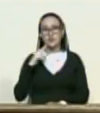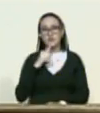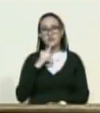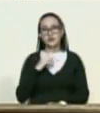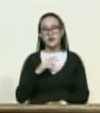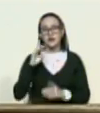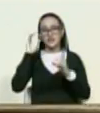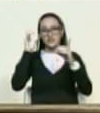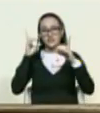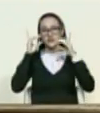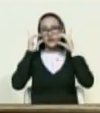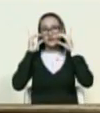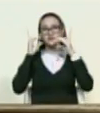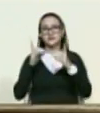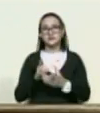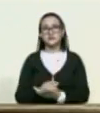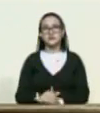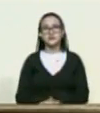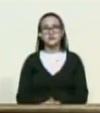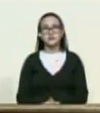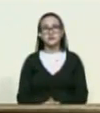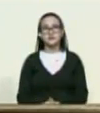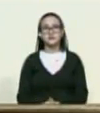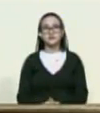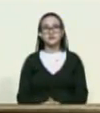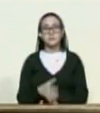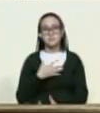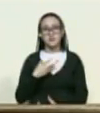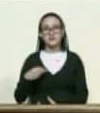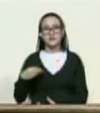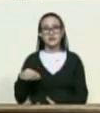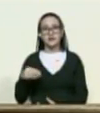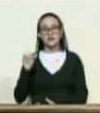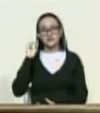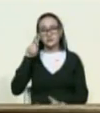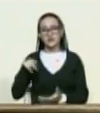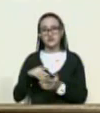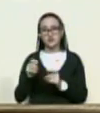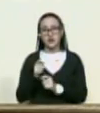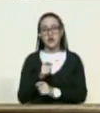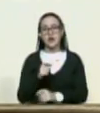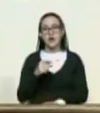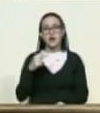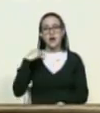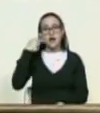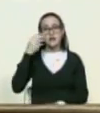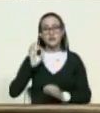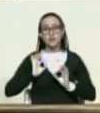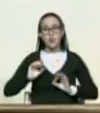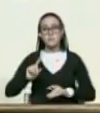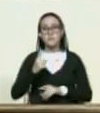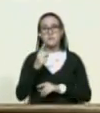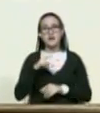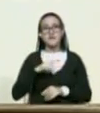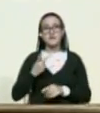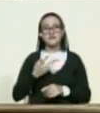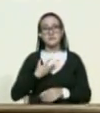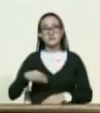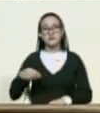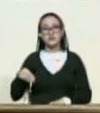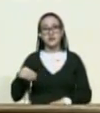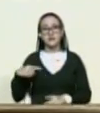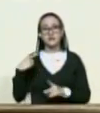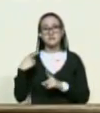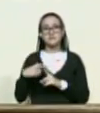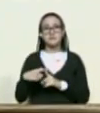Delcy Eloína Rodríguez Gómez, presidenta. Aristóbulo Isturiz Almeida, primer vicepresidente. Elvis